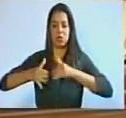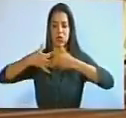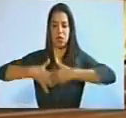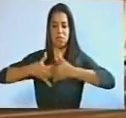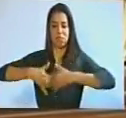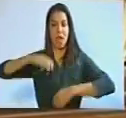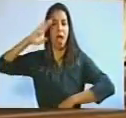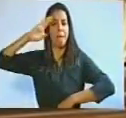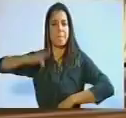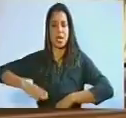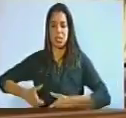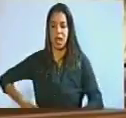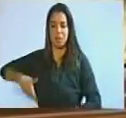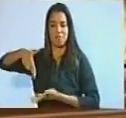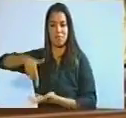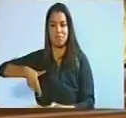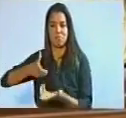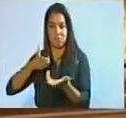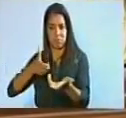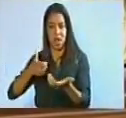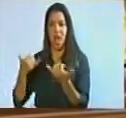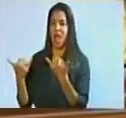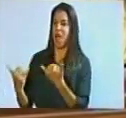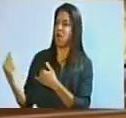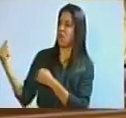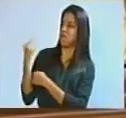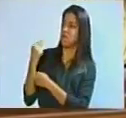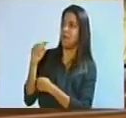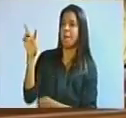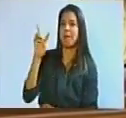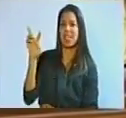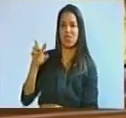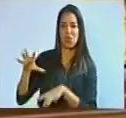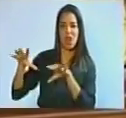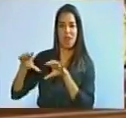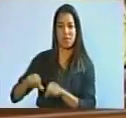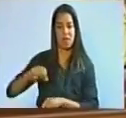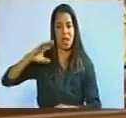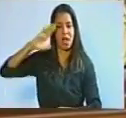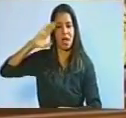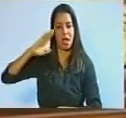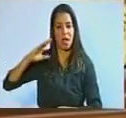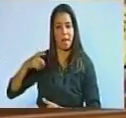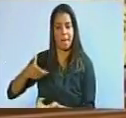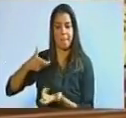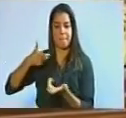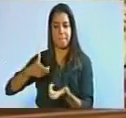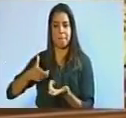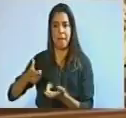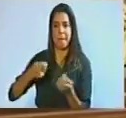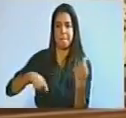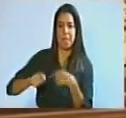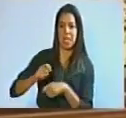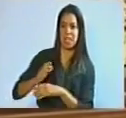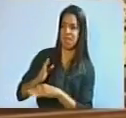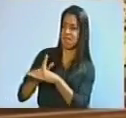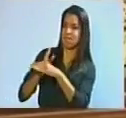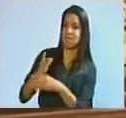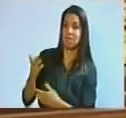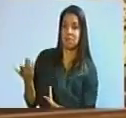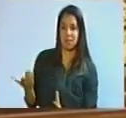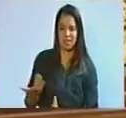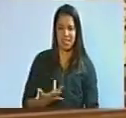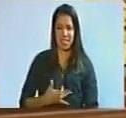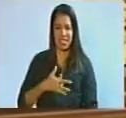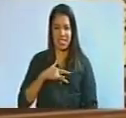en el mundo, entonces tratan de imponer un embargo militar de venta de armas a Venezuela. Un ridículo,